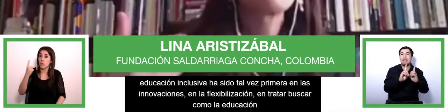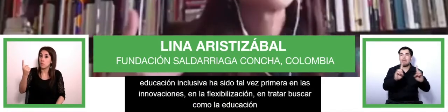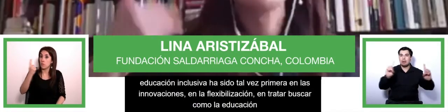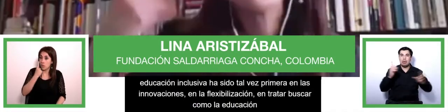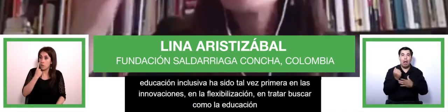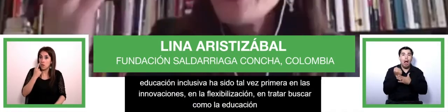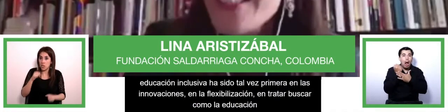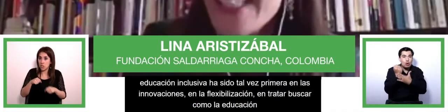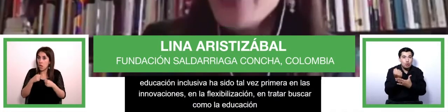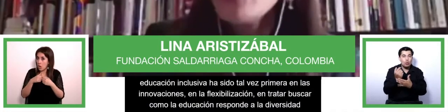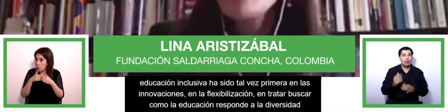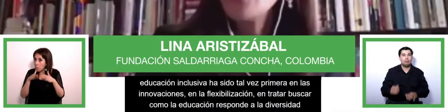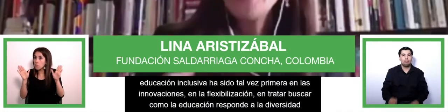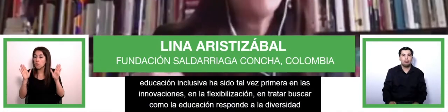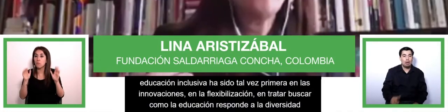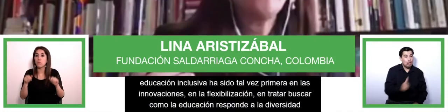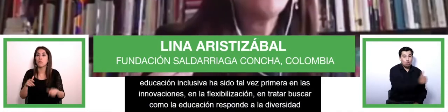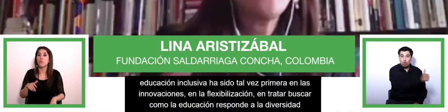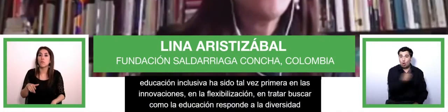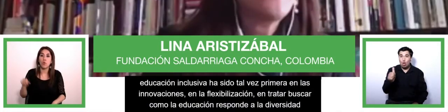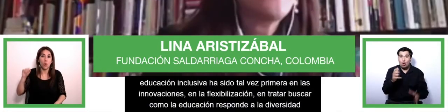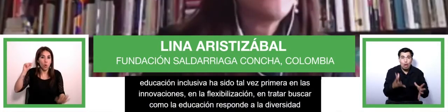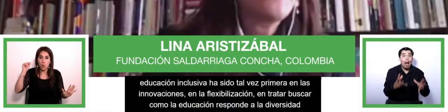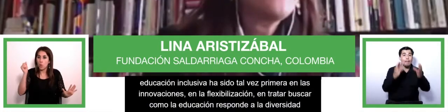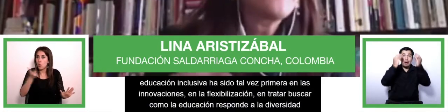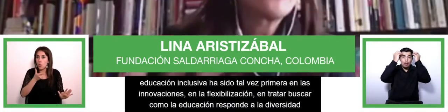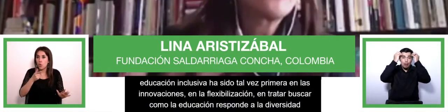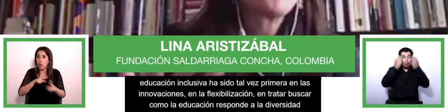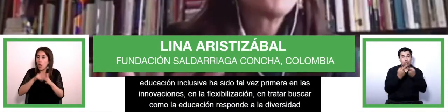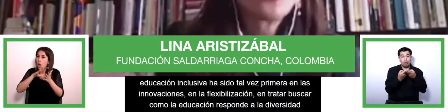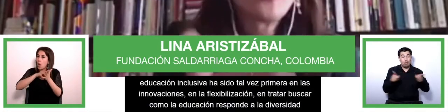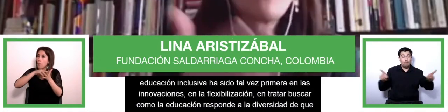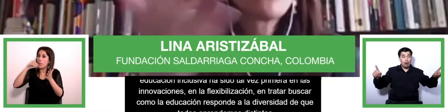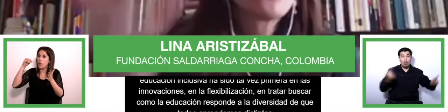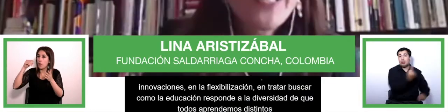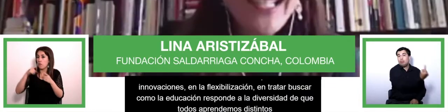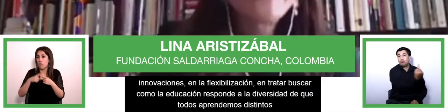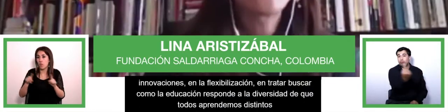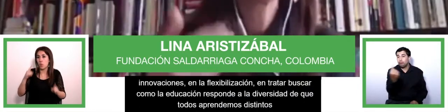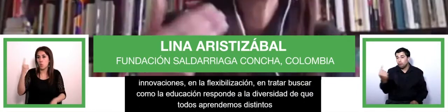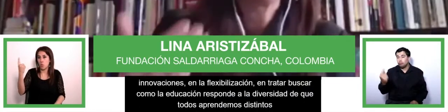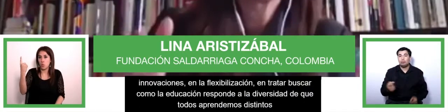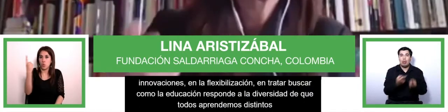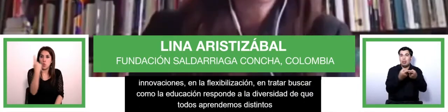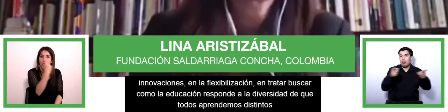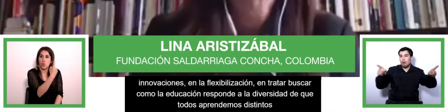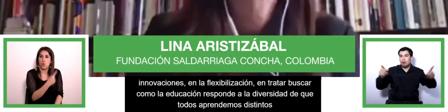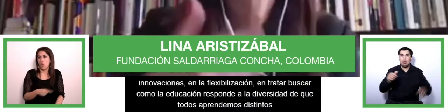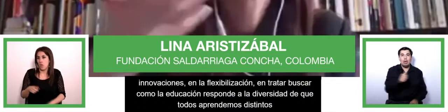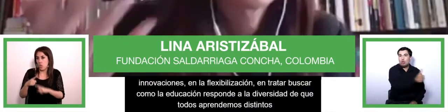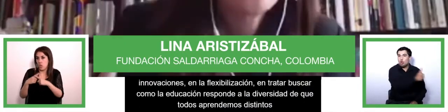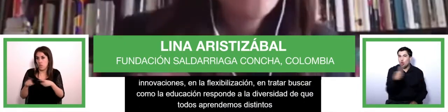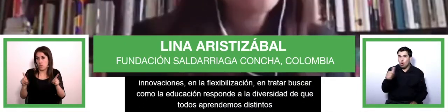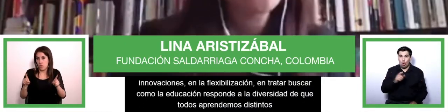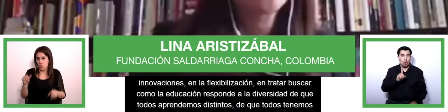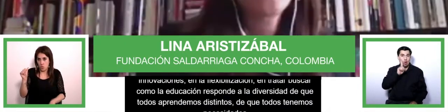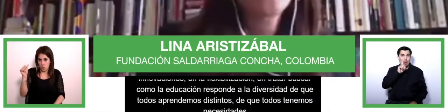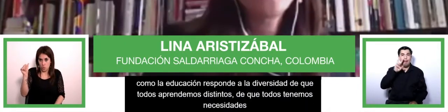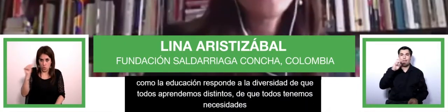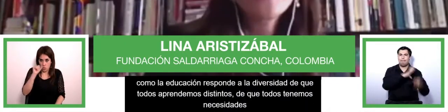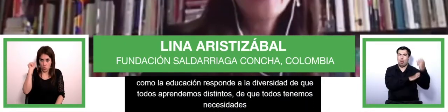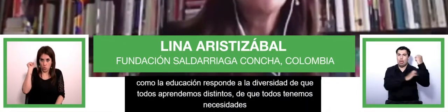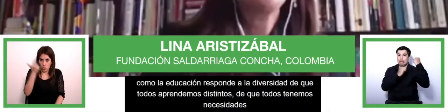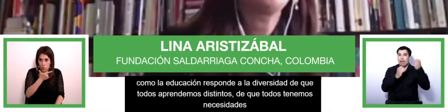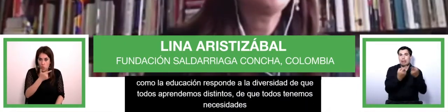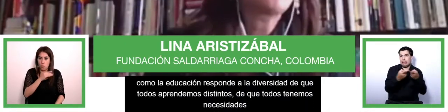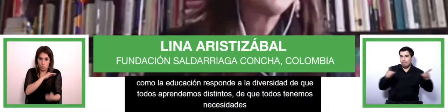que todos aprendemos distinto y a que todos tenemos necesidades y tenemos además potencialidades